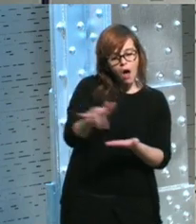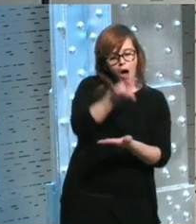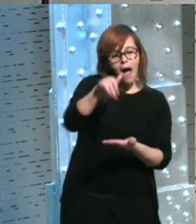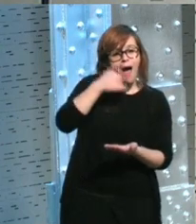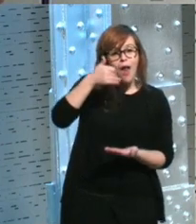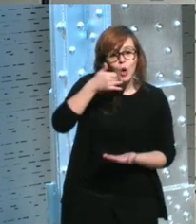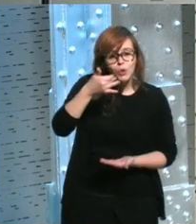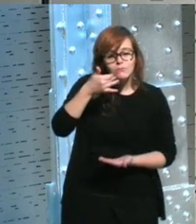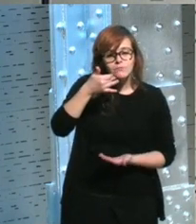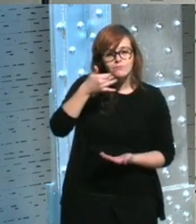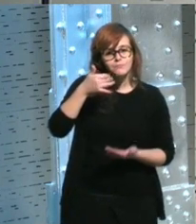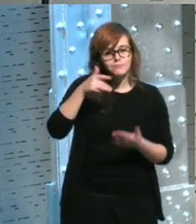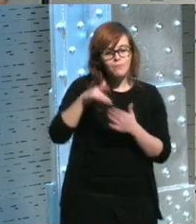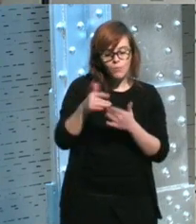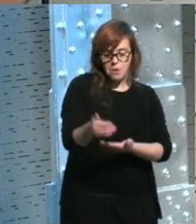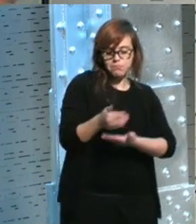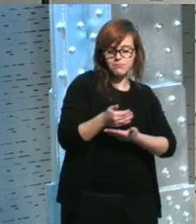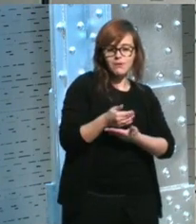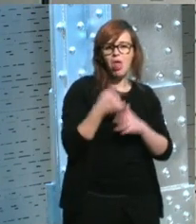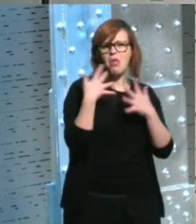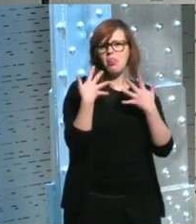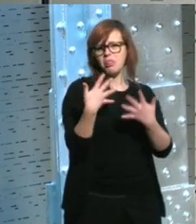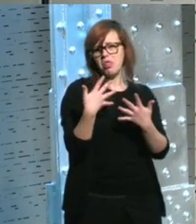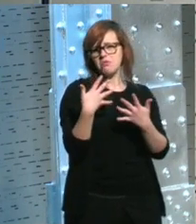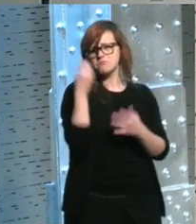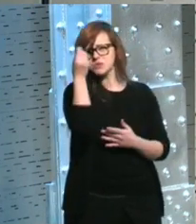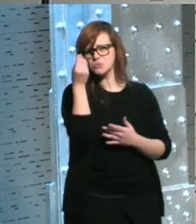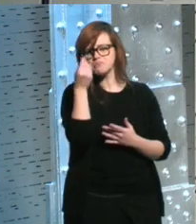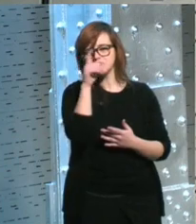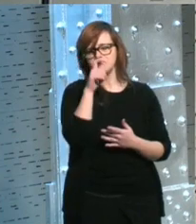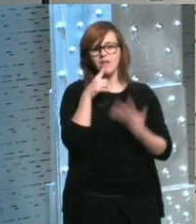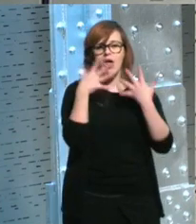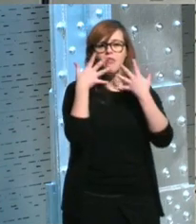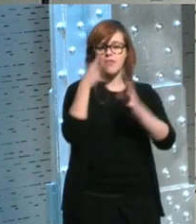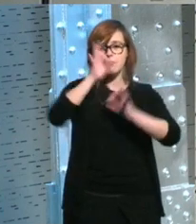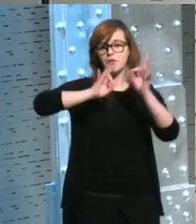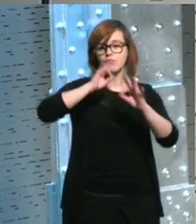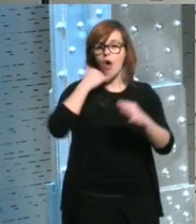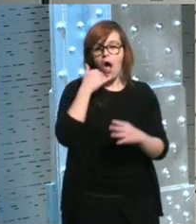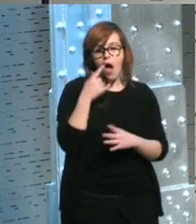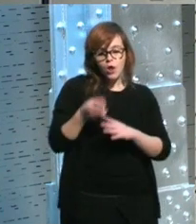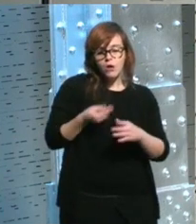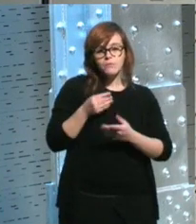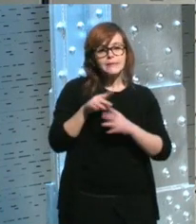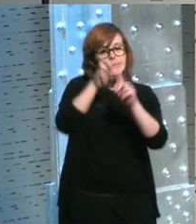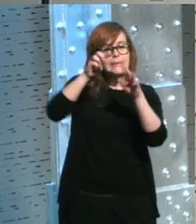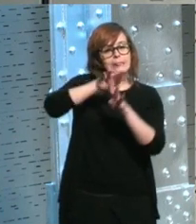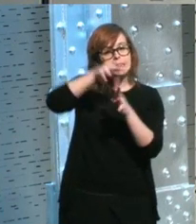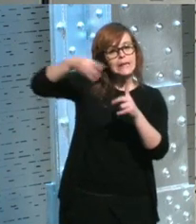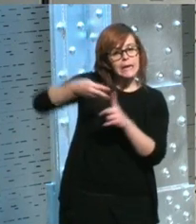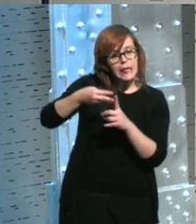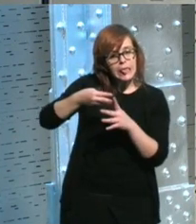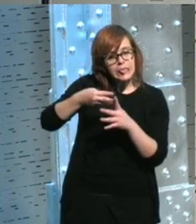él toma un 10%, no sé qué por ciento, yo creo que 10% de cada transacción que se haga.